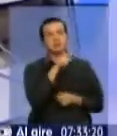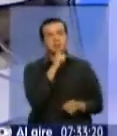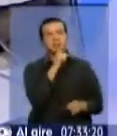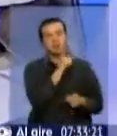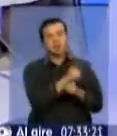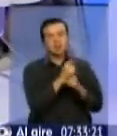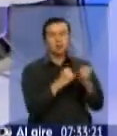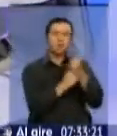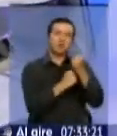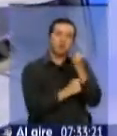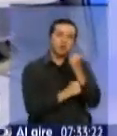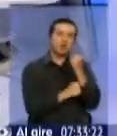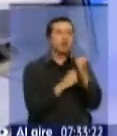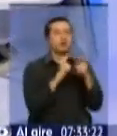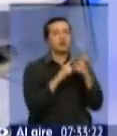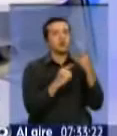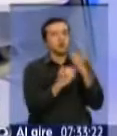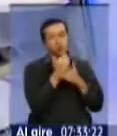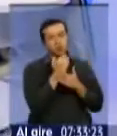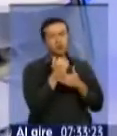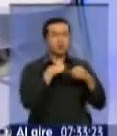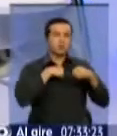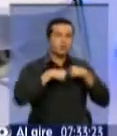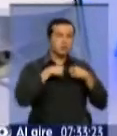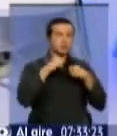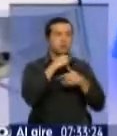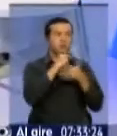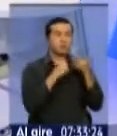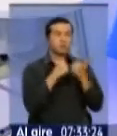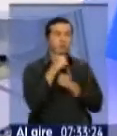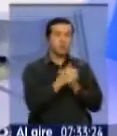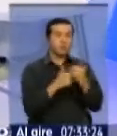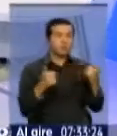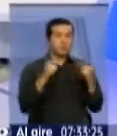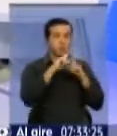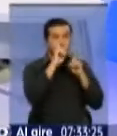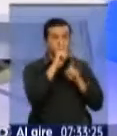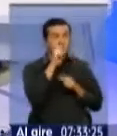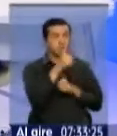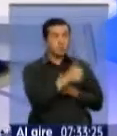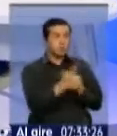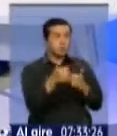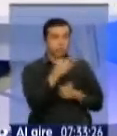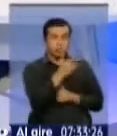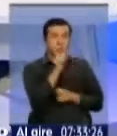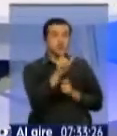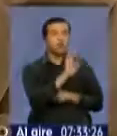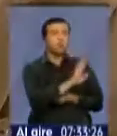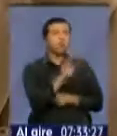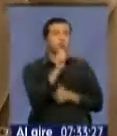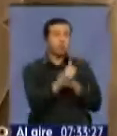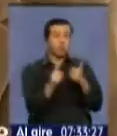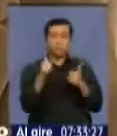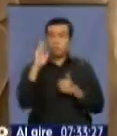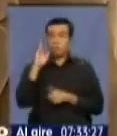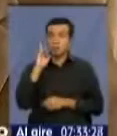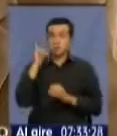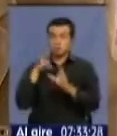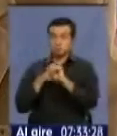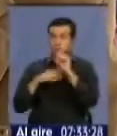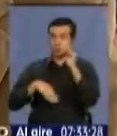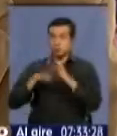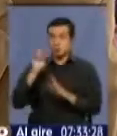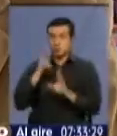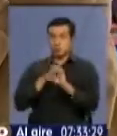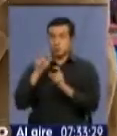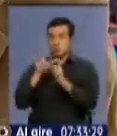hay que fortalecerlo, hay que establecer nuevos mecanismos, el tema. Pero ¿cuáles son los mecanismos? Pues ese es el tema que tenemos que preguntar a la ciudadanía. Pero mayor participación de